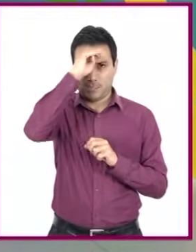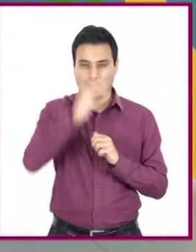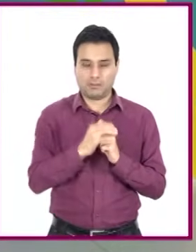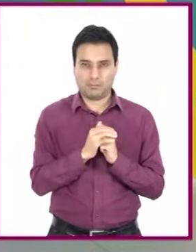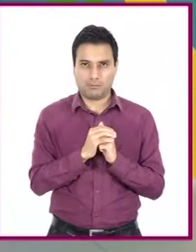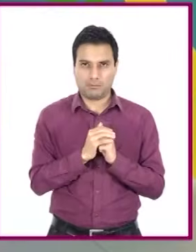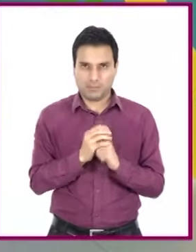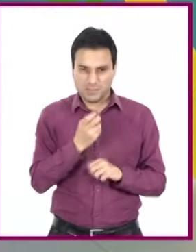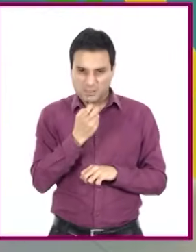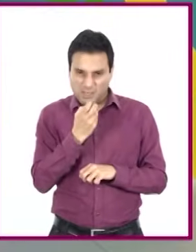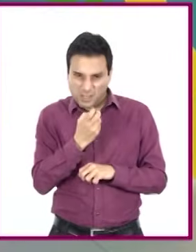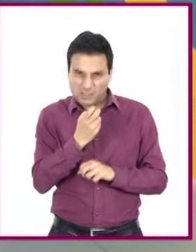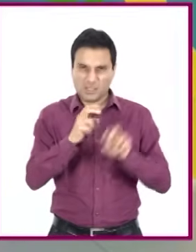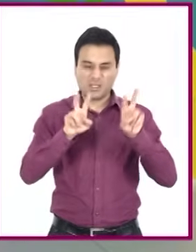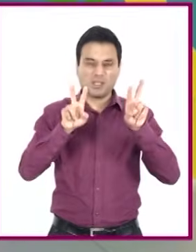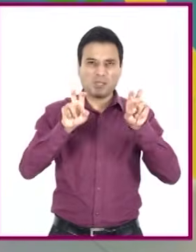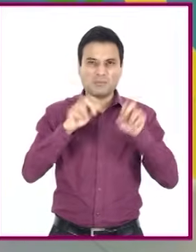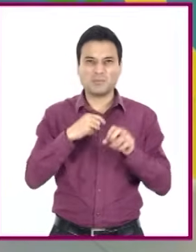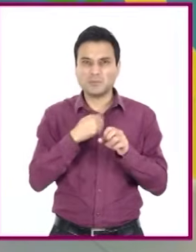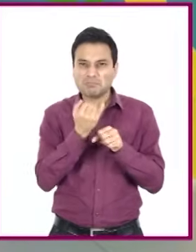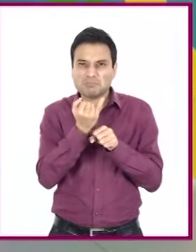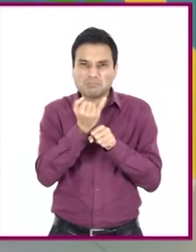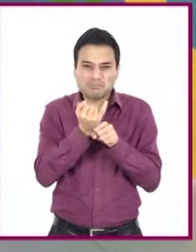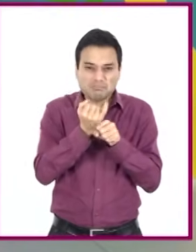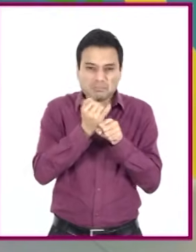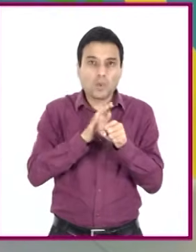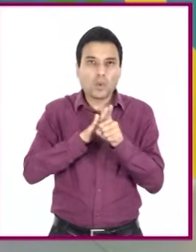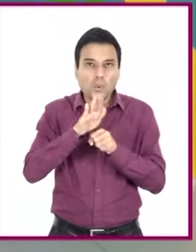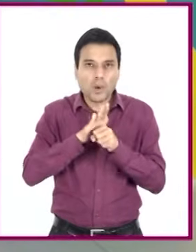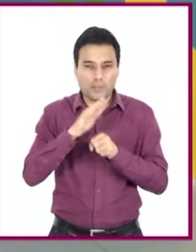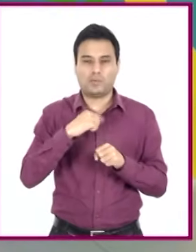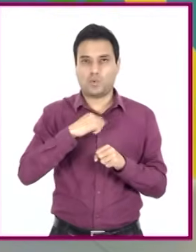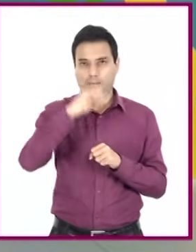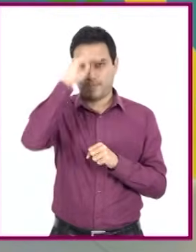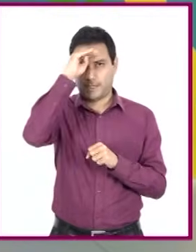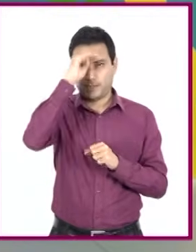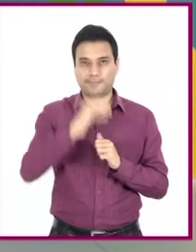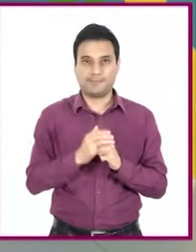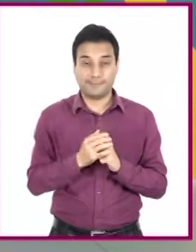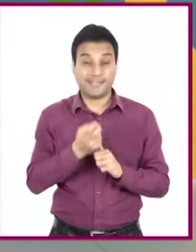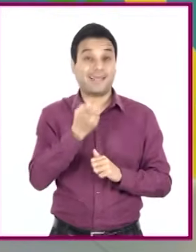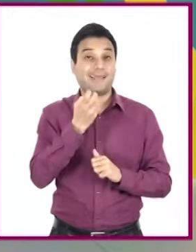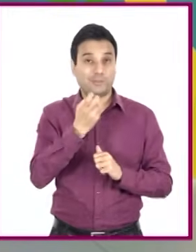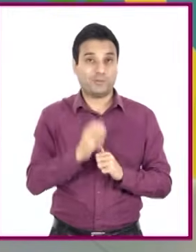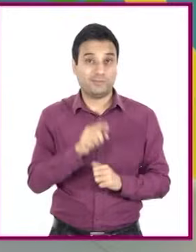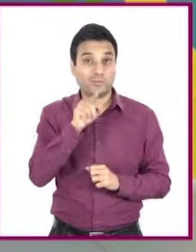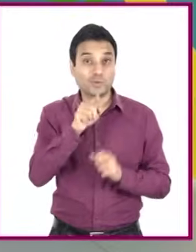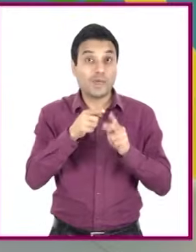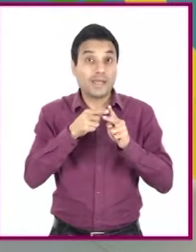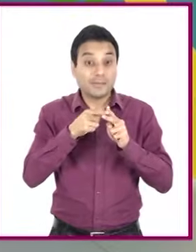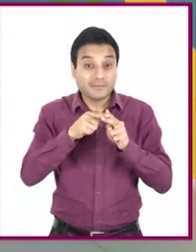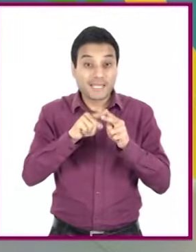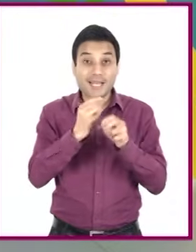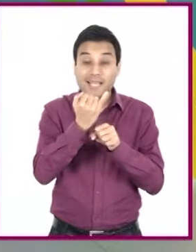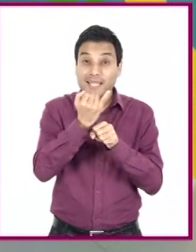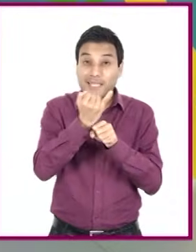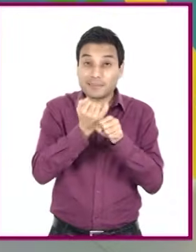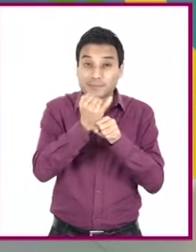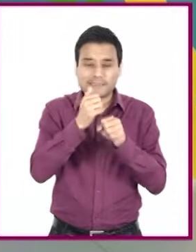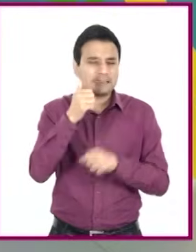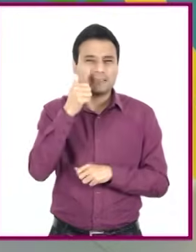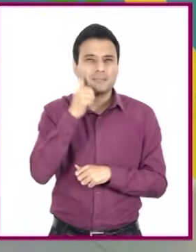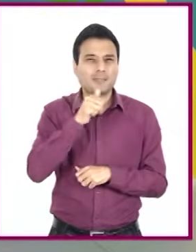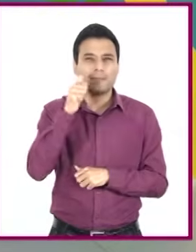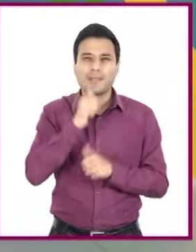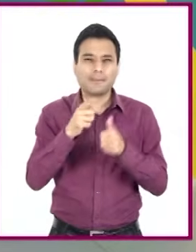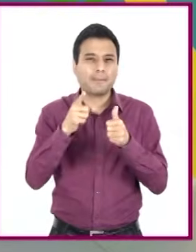de ese tema voy a investigar. Muy bien. Correcto. Cuando iniciamos una investigación, lo primero que deben